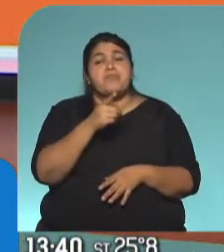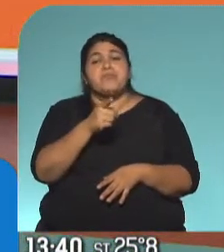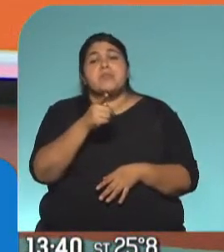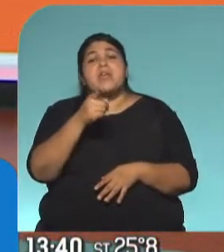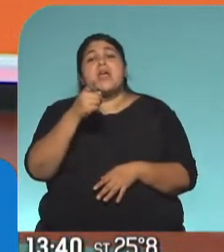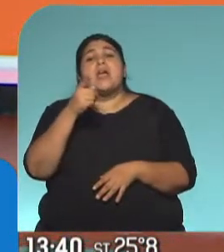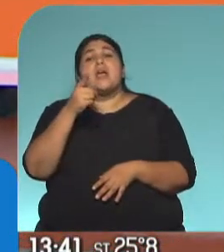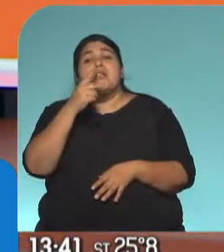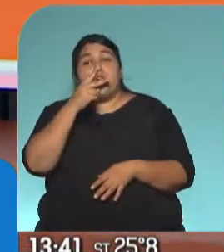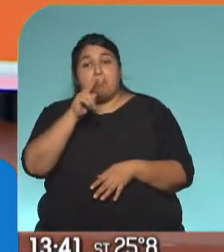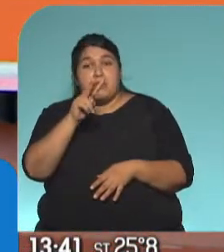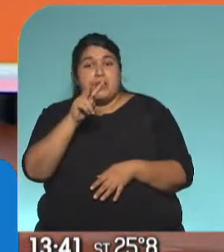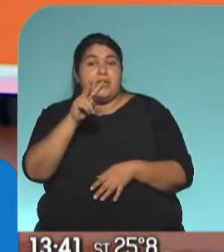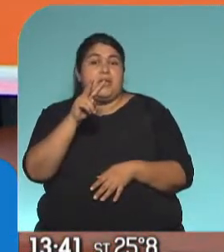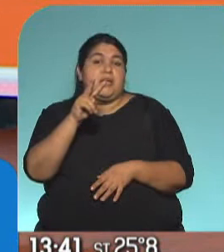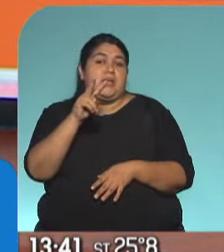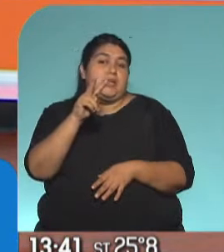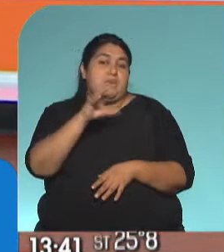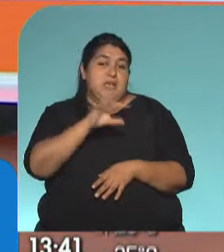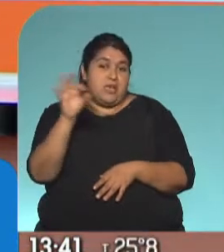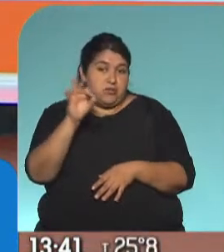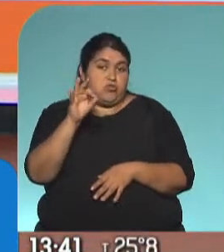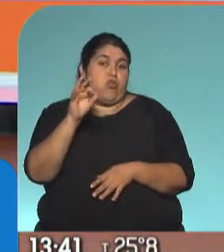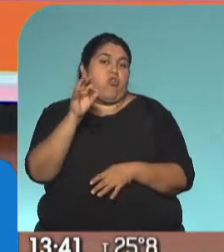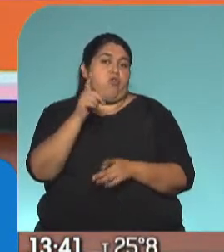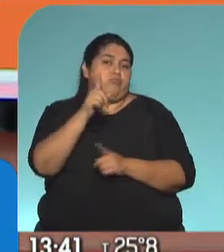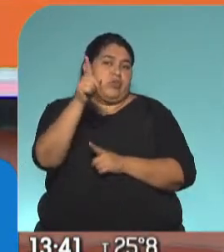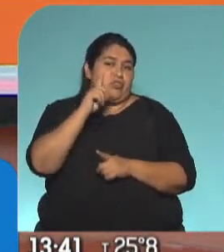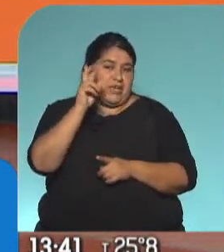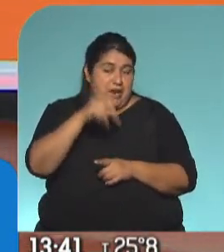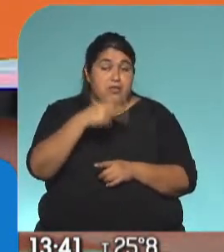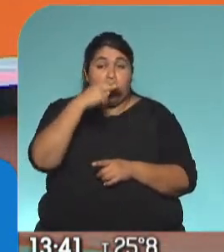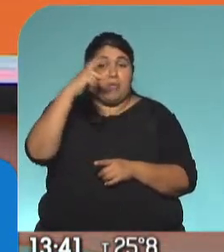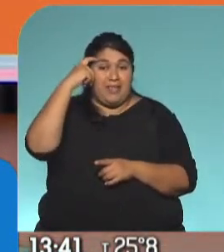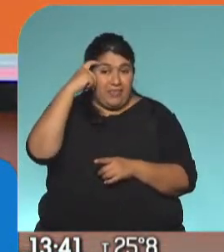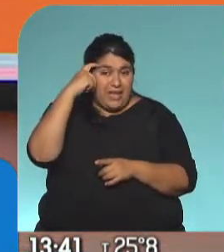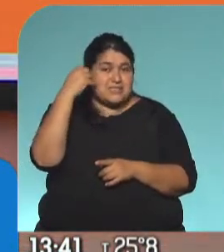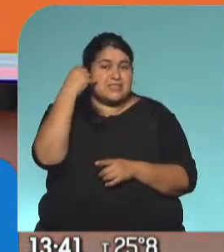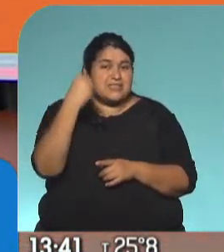escalaron hasta 2.500 por tensión con Irán. En el 2010, la famosa